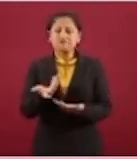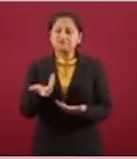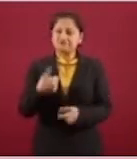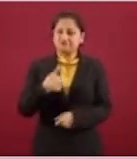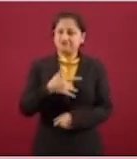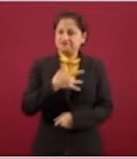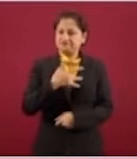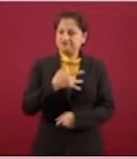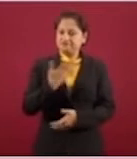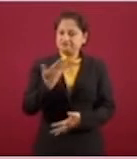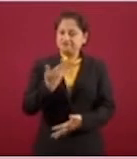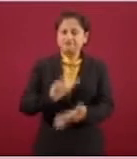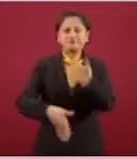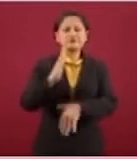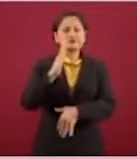pronto,